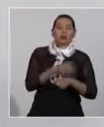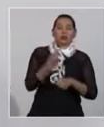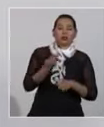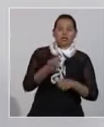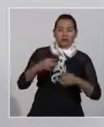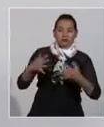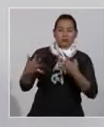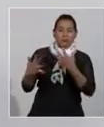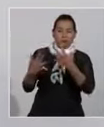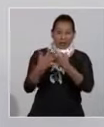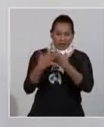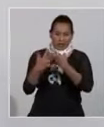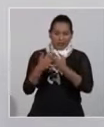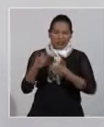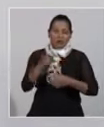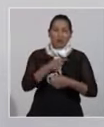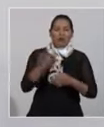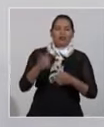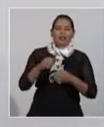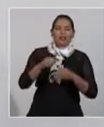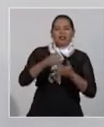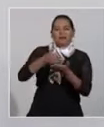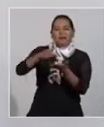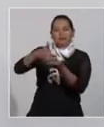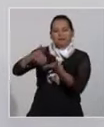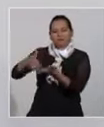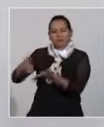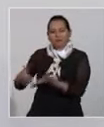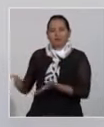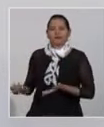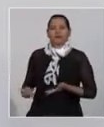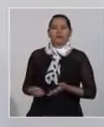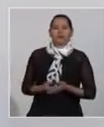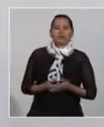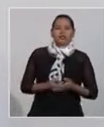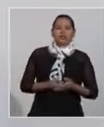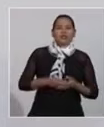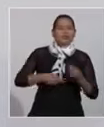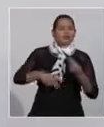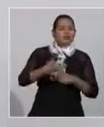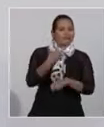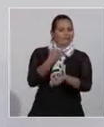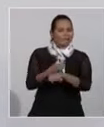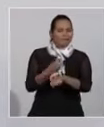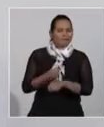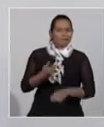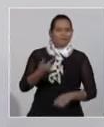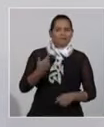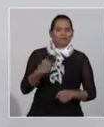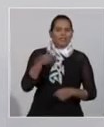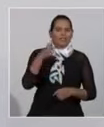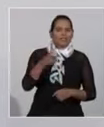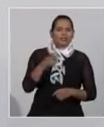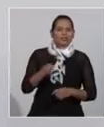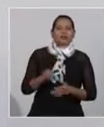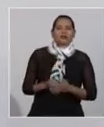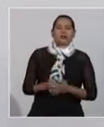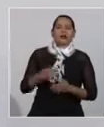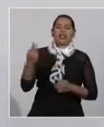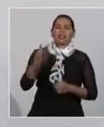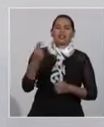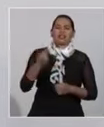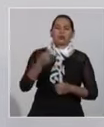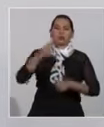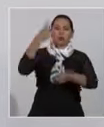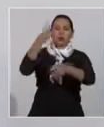todos esos reclusos fueron a dar a los penales estatales. Tenemos que revertir esta situación. Necesitamos un cuarto penal en Puebla, bien construido,